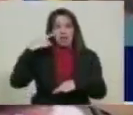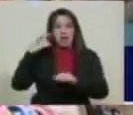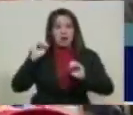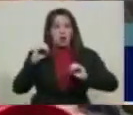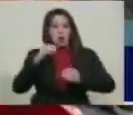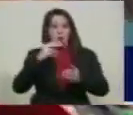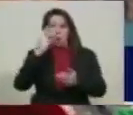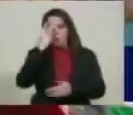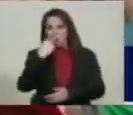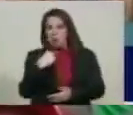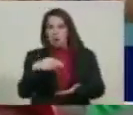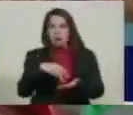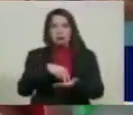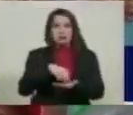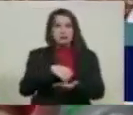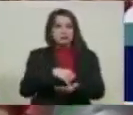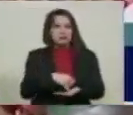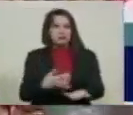social.